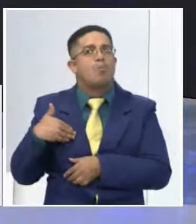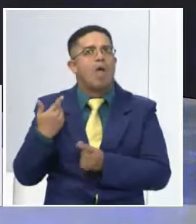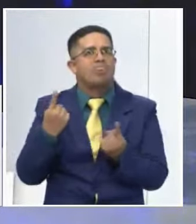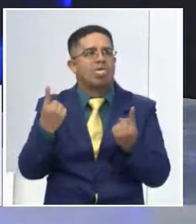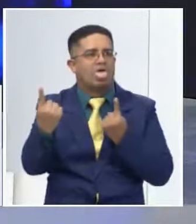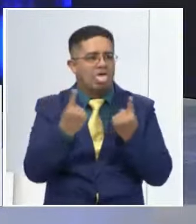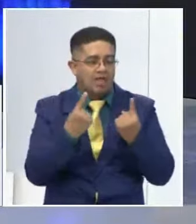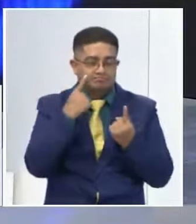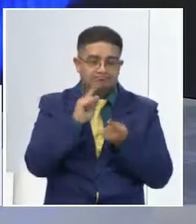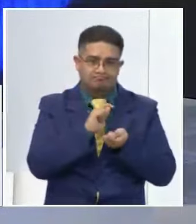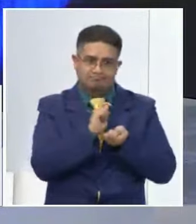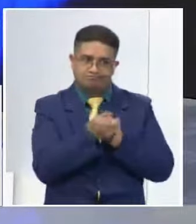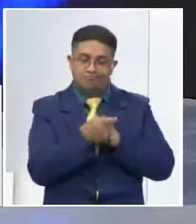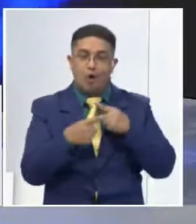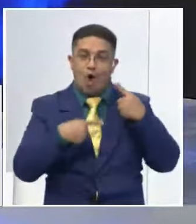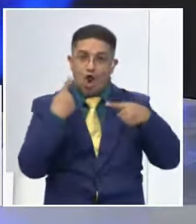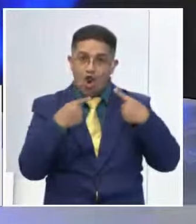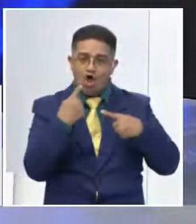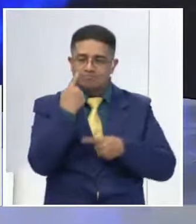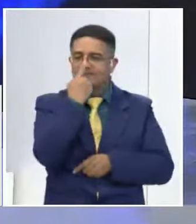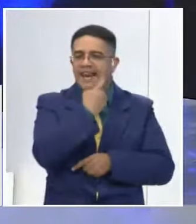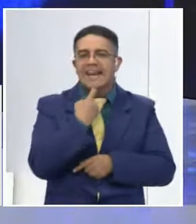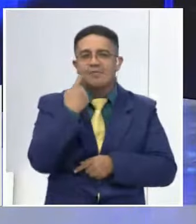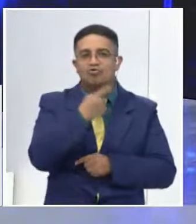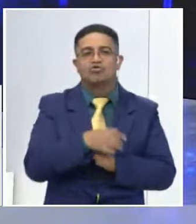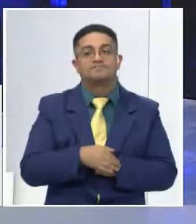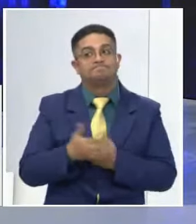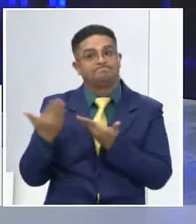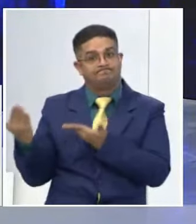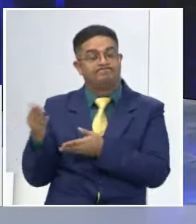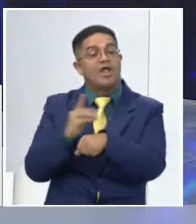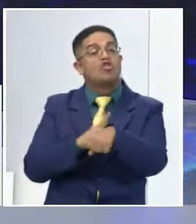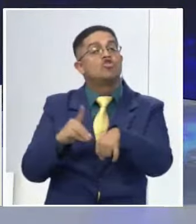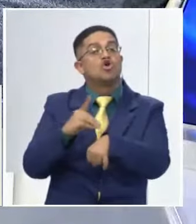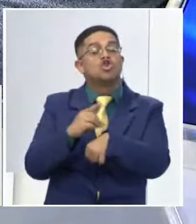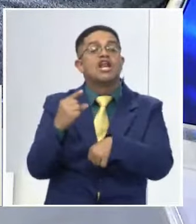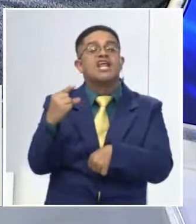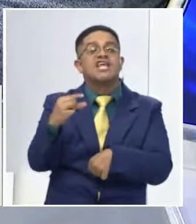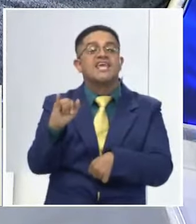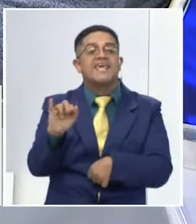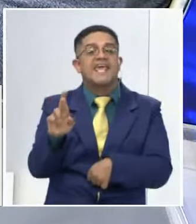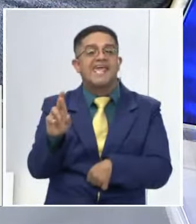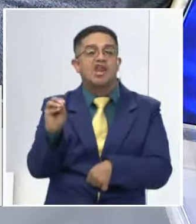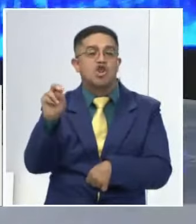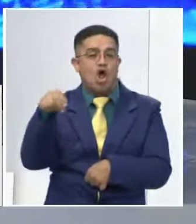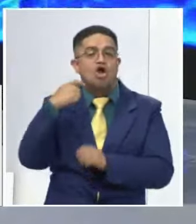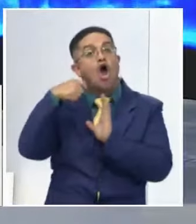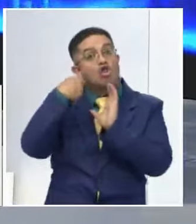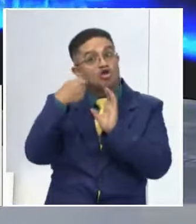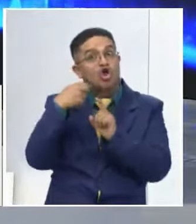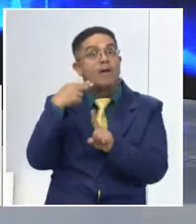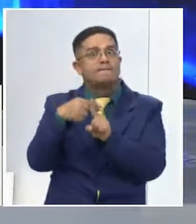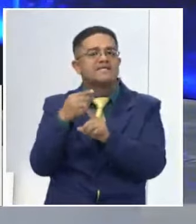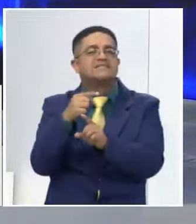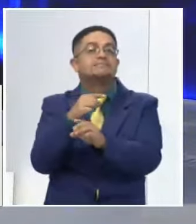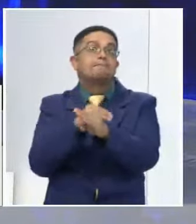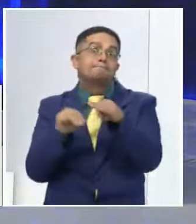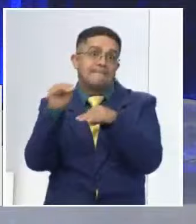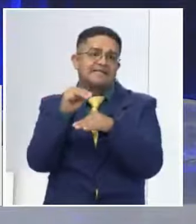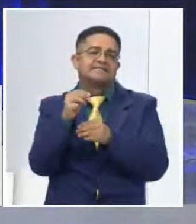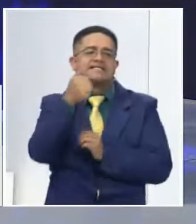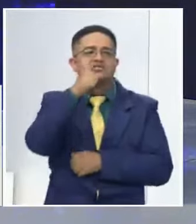de coloración, con lesiones en la cavidad bucal. Nos seguirá acompañando el doctor Giovanni Girón, quien es odontólogo y máster en